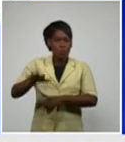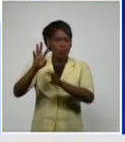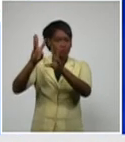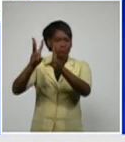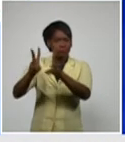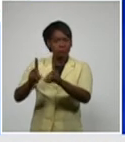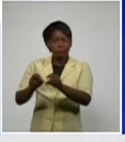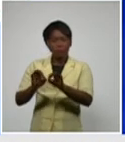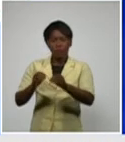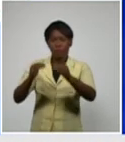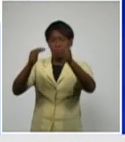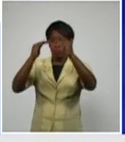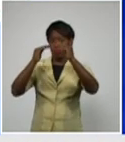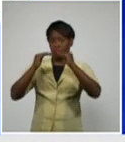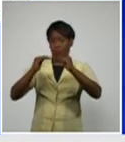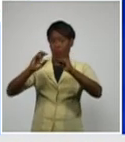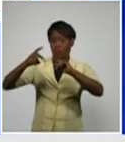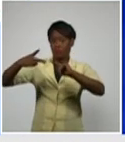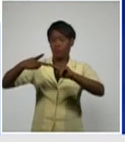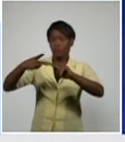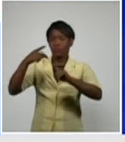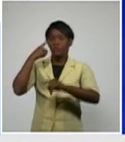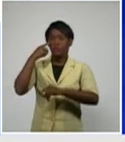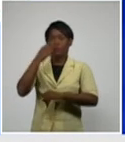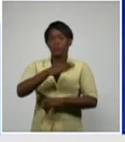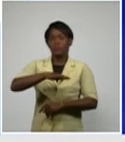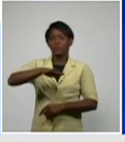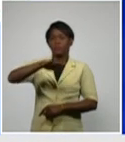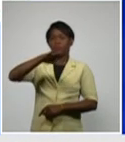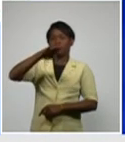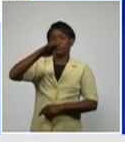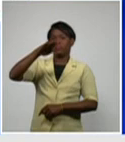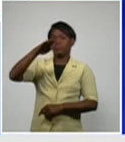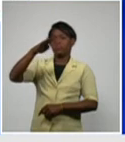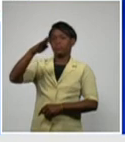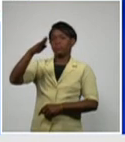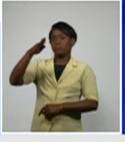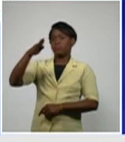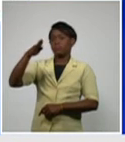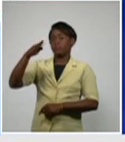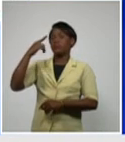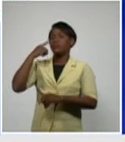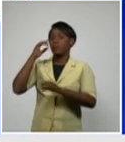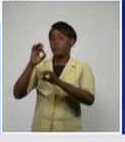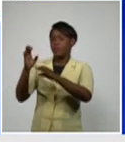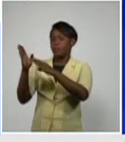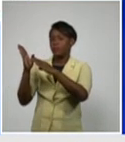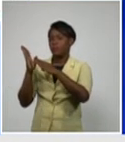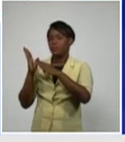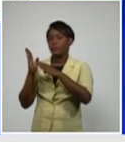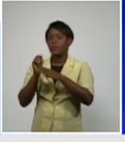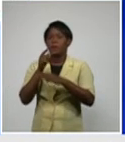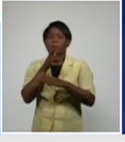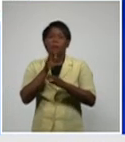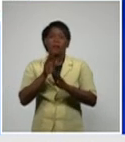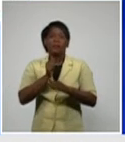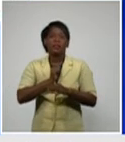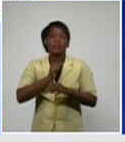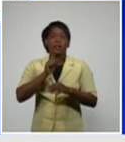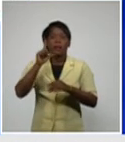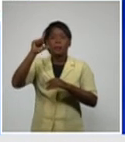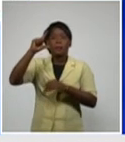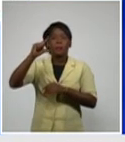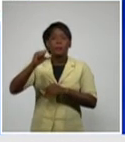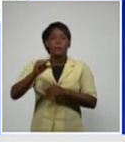en la curva se ha mantenido en una meseta que parece que quiere bajar, afecta a todos